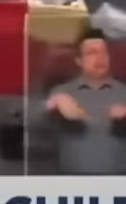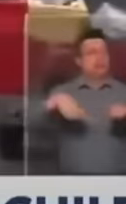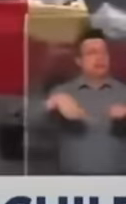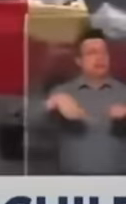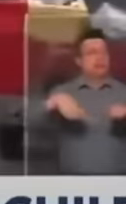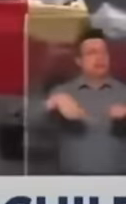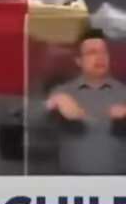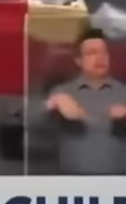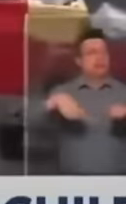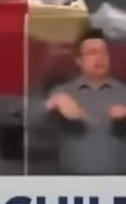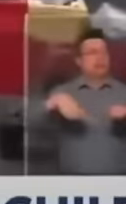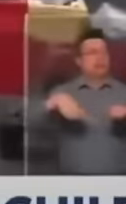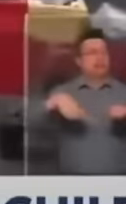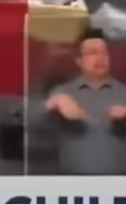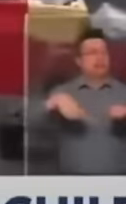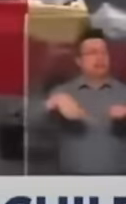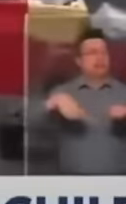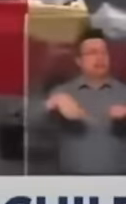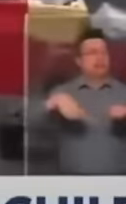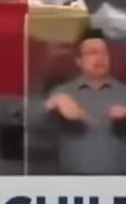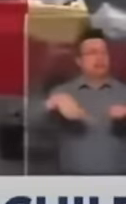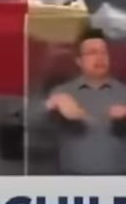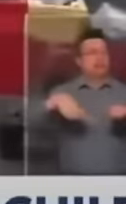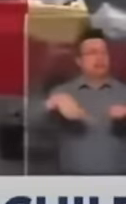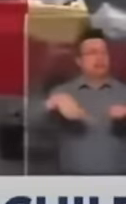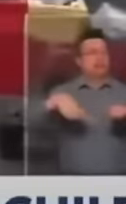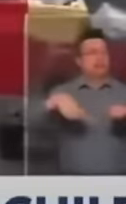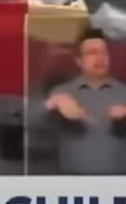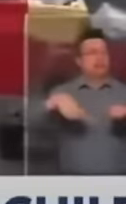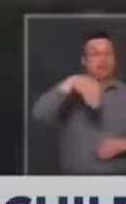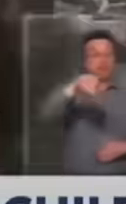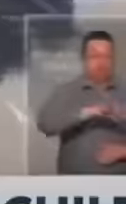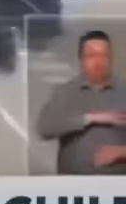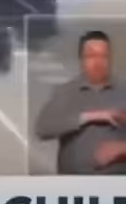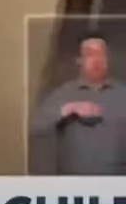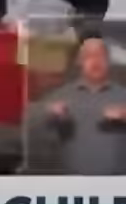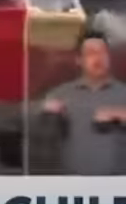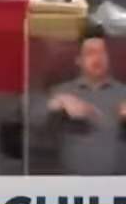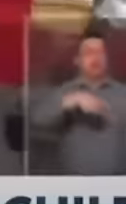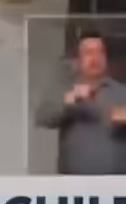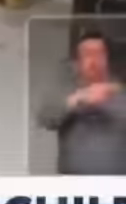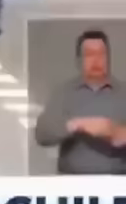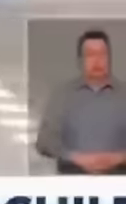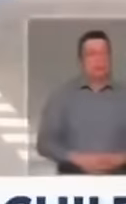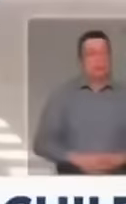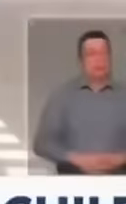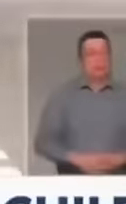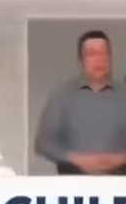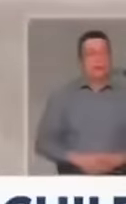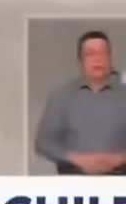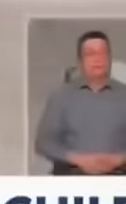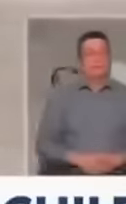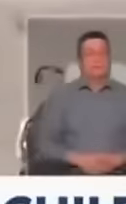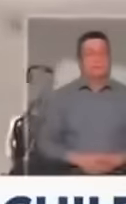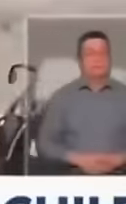Prácticamente lograron su objetivo, eran 104 buses y ya hay más de 100. Buen avance. ¿Alguno de ustedes ha dado uno